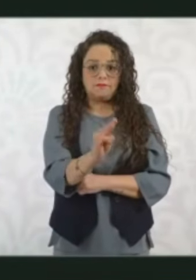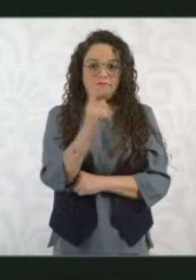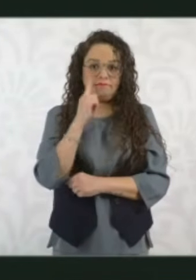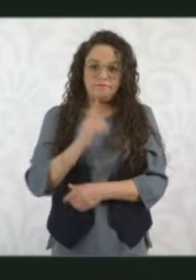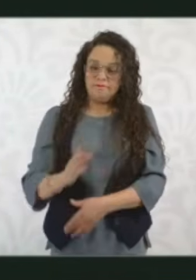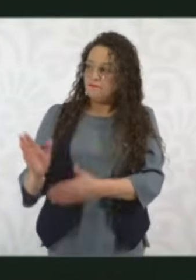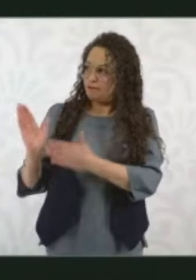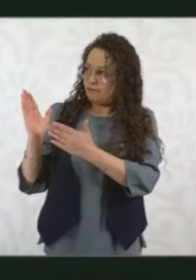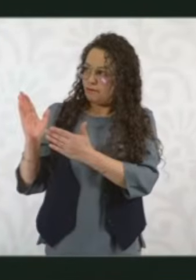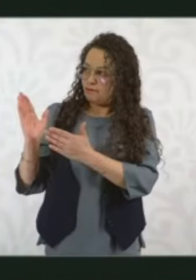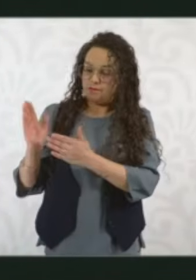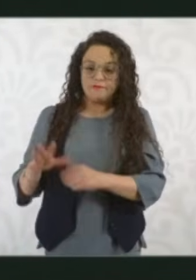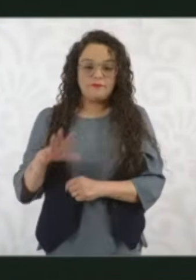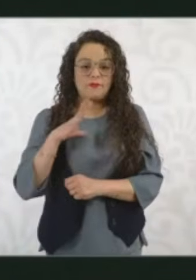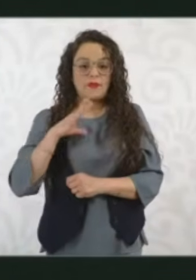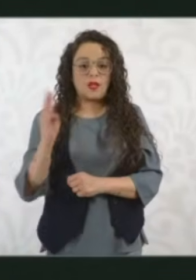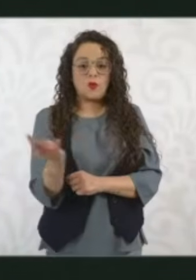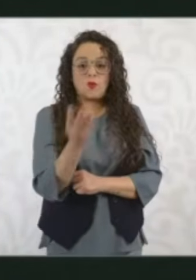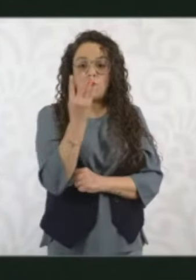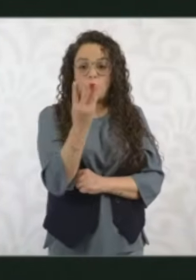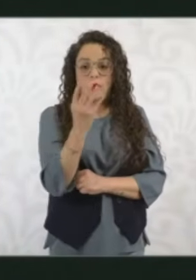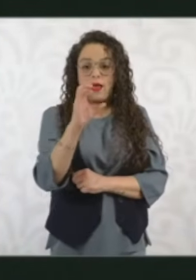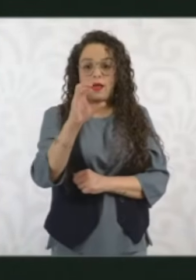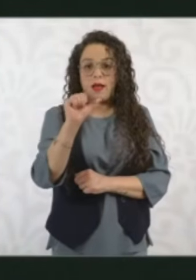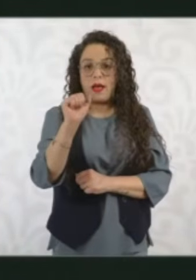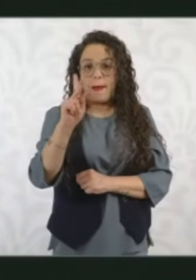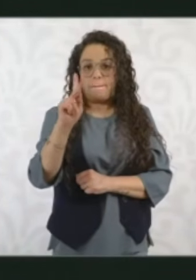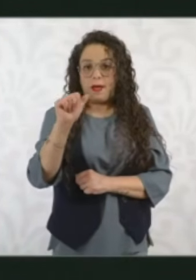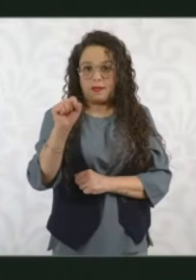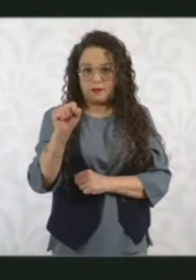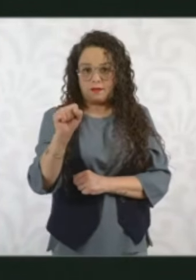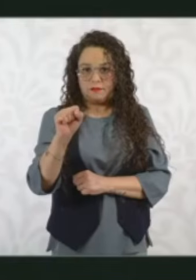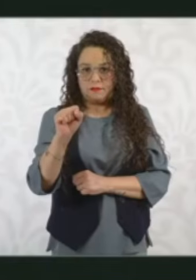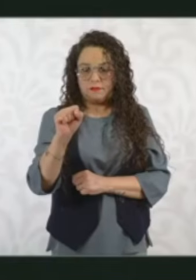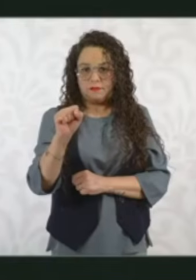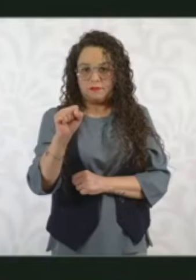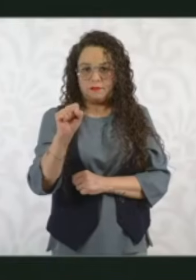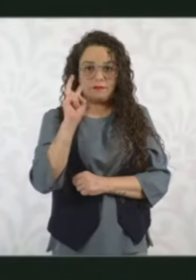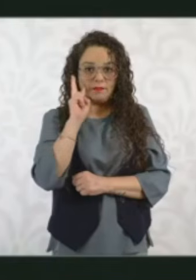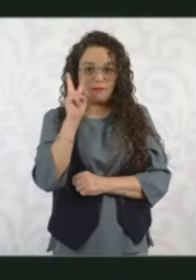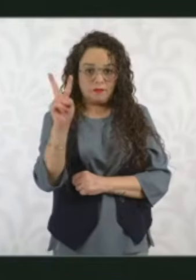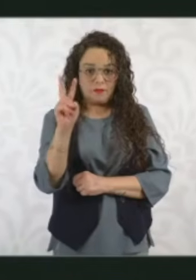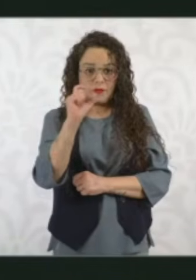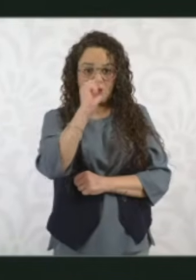Nosotros sostenemos que hay 4 capas en este ecosistema.